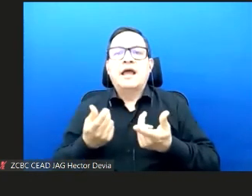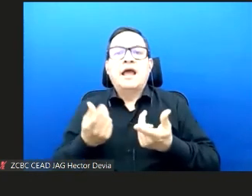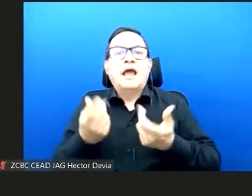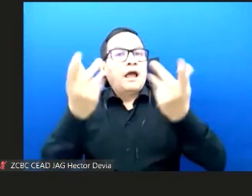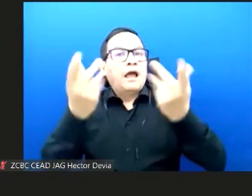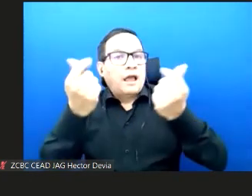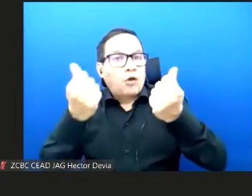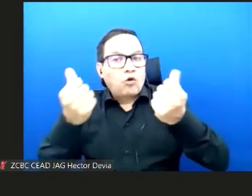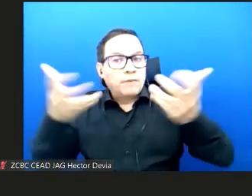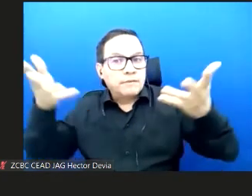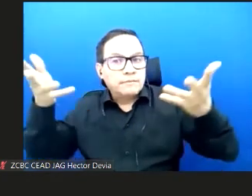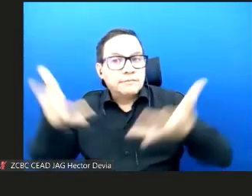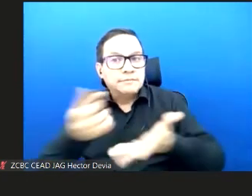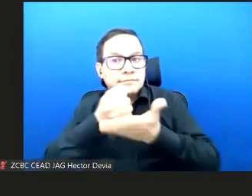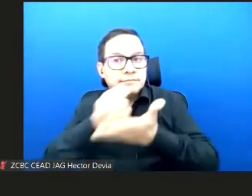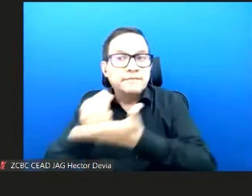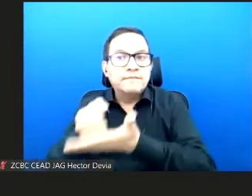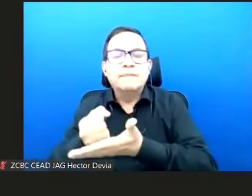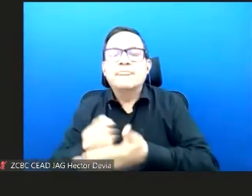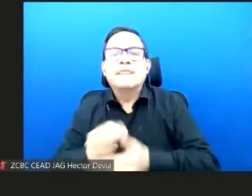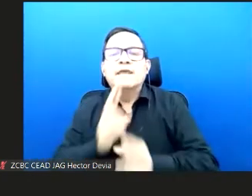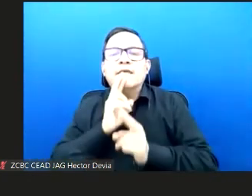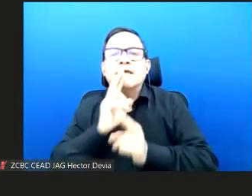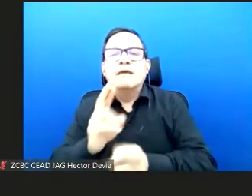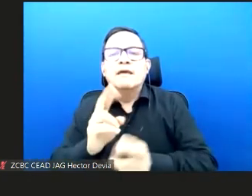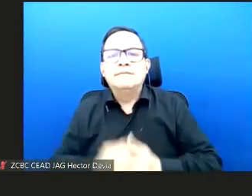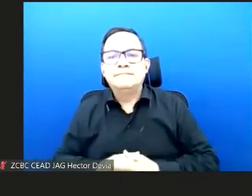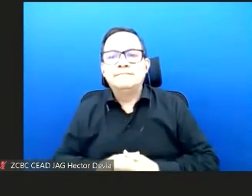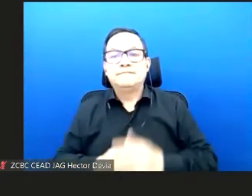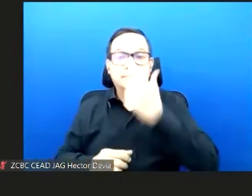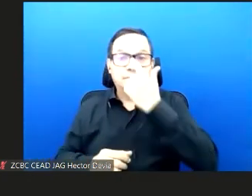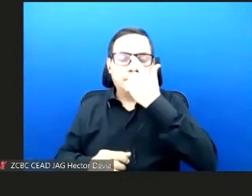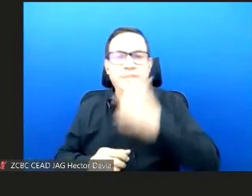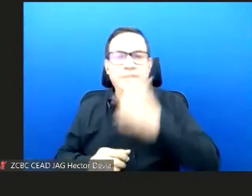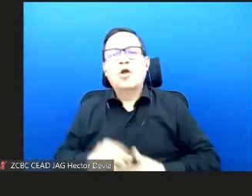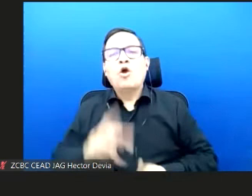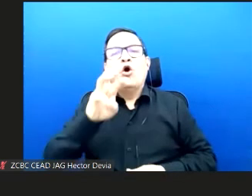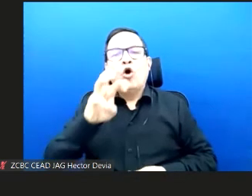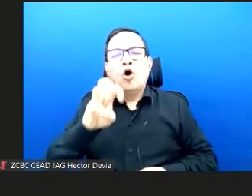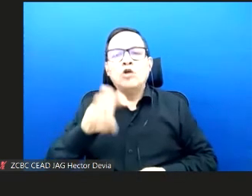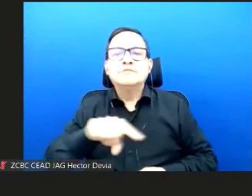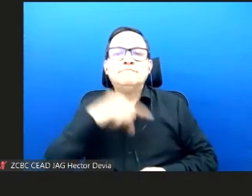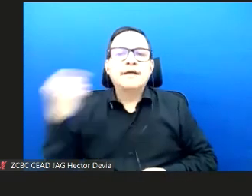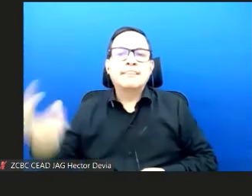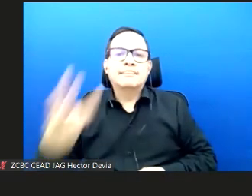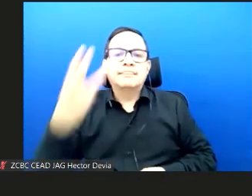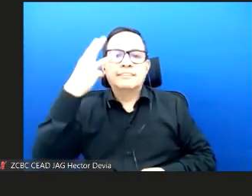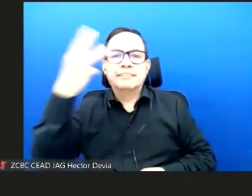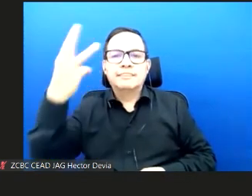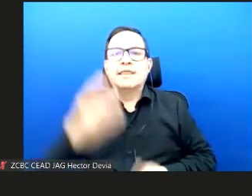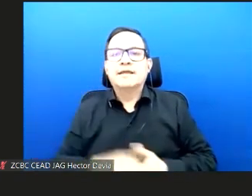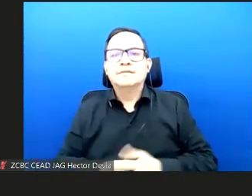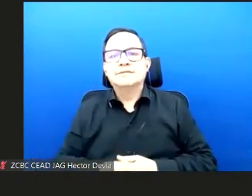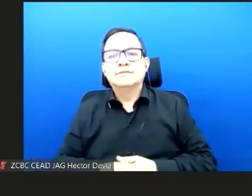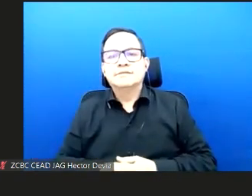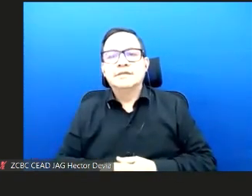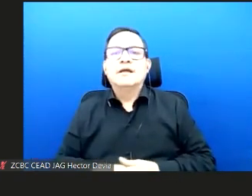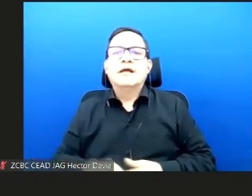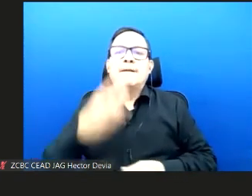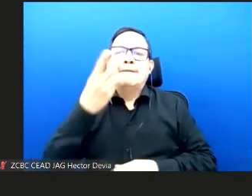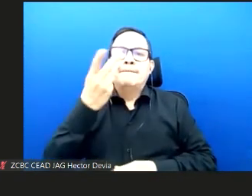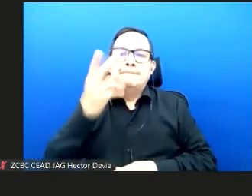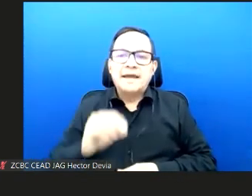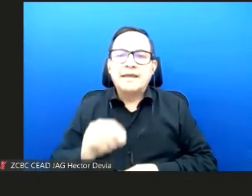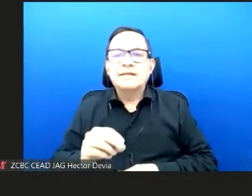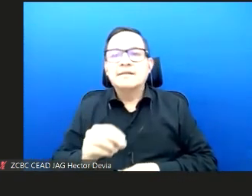El resultado de la encuesta que ellos hicieron, ¿no? Entonces, 8 estudiantes perdieron 3 materias a la vez, 20 perdieron comercio